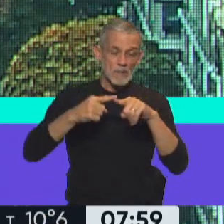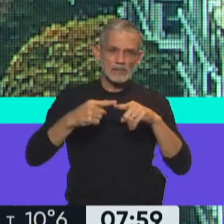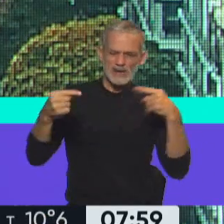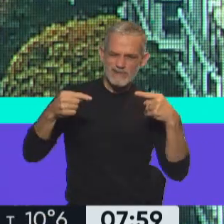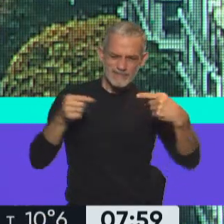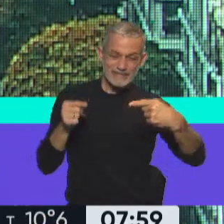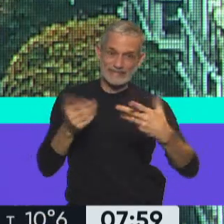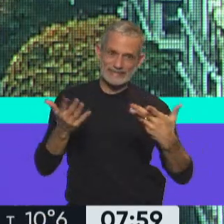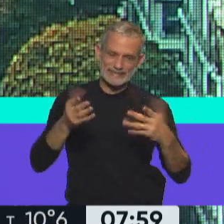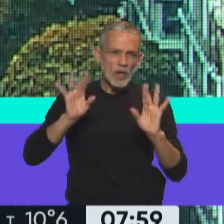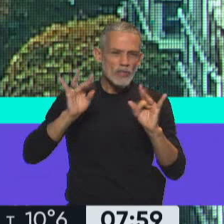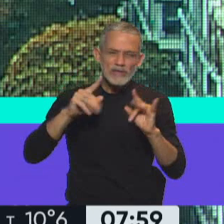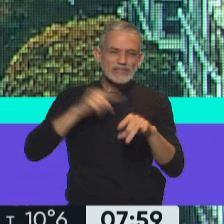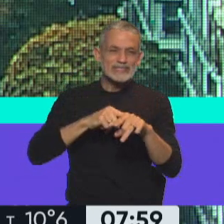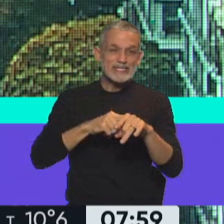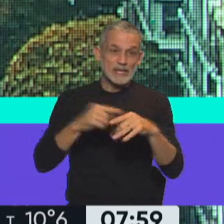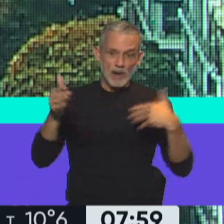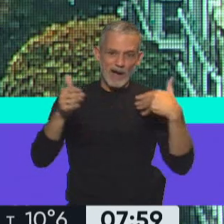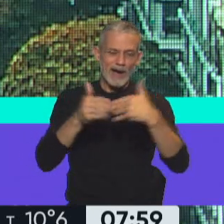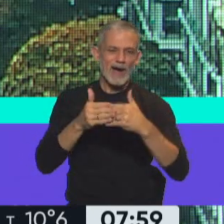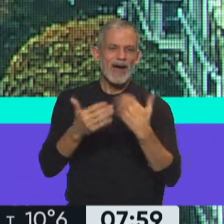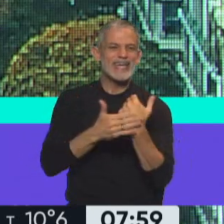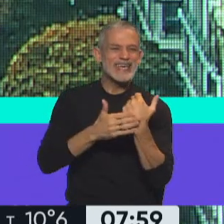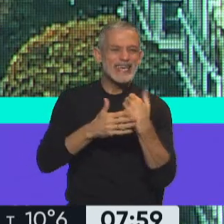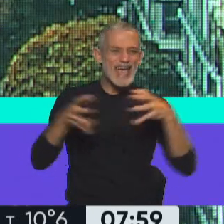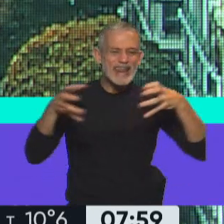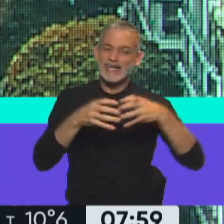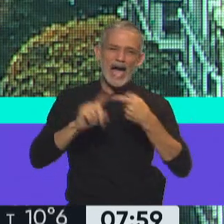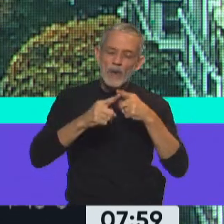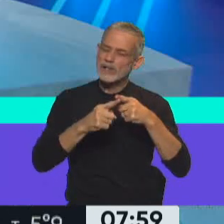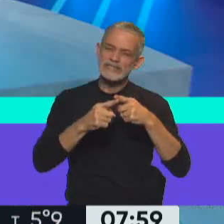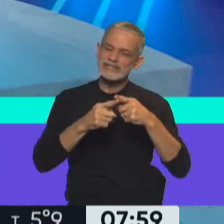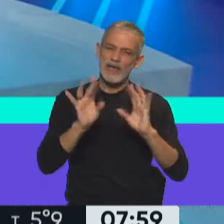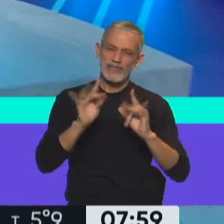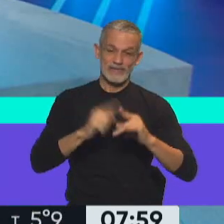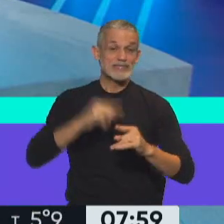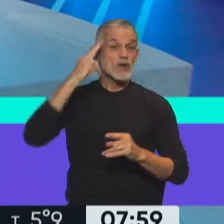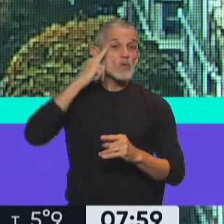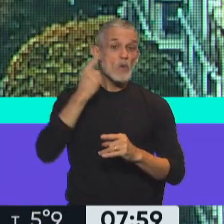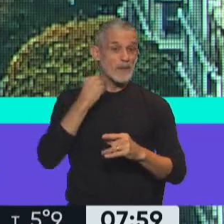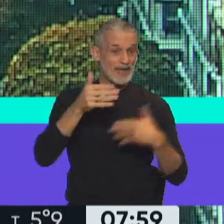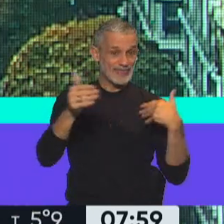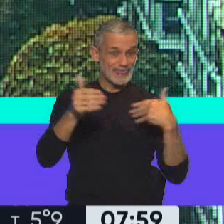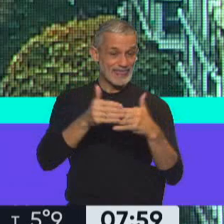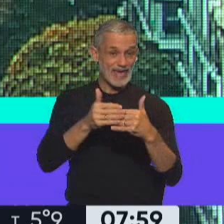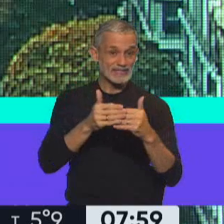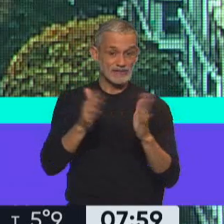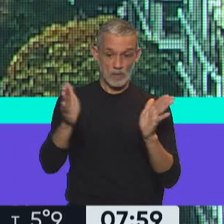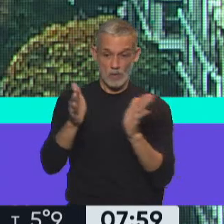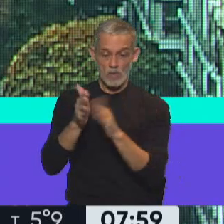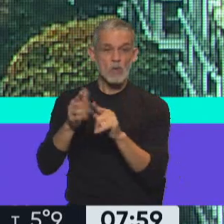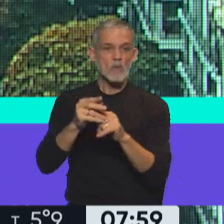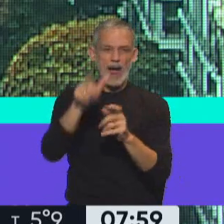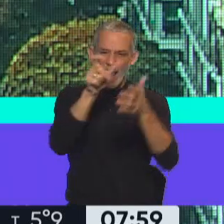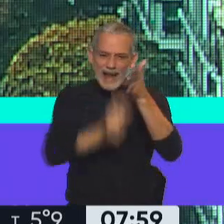difícil en este tiempo de descuento- que la izquierda logre estos acuerdos humildad tos y nueve días tiempo de descuento para el